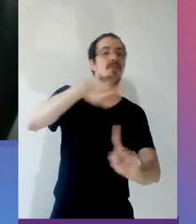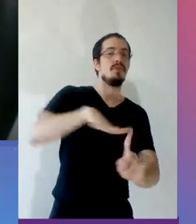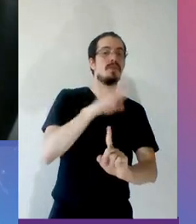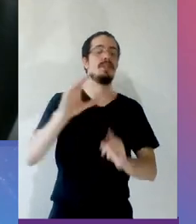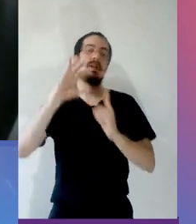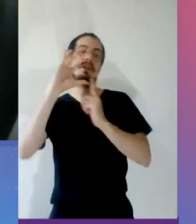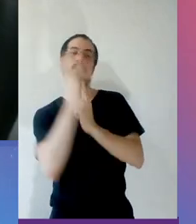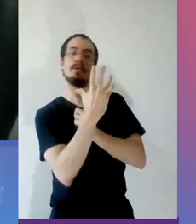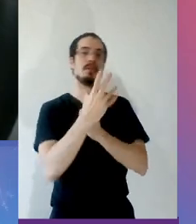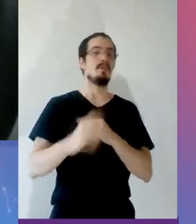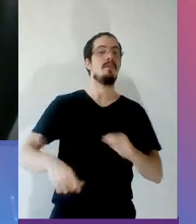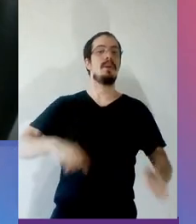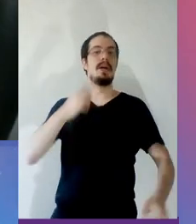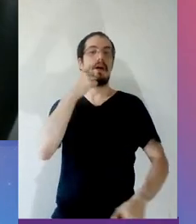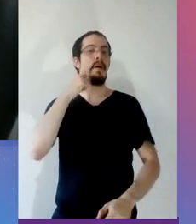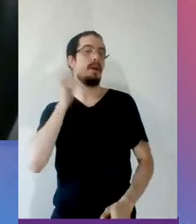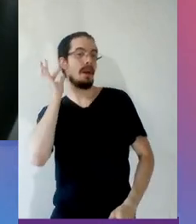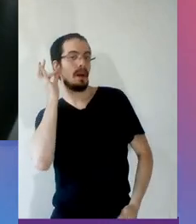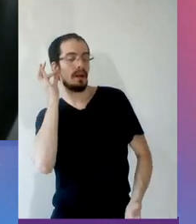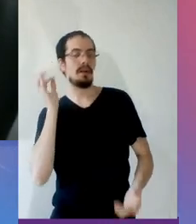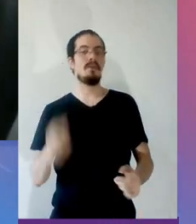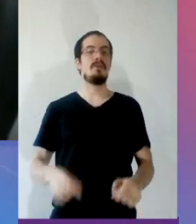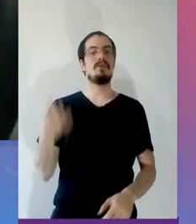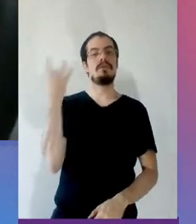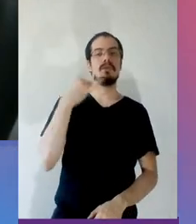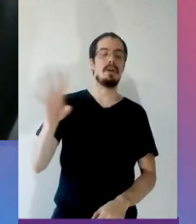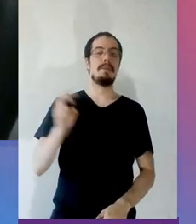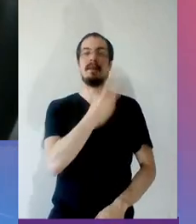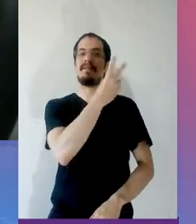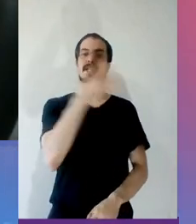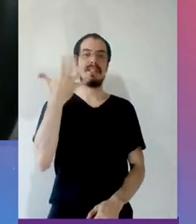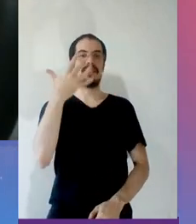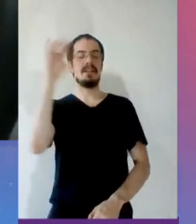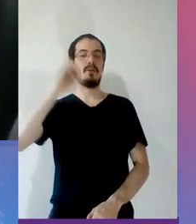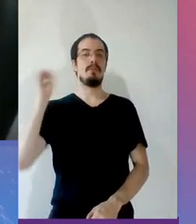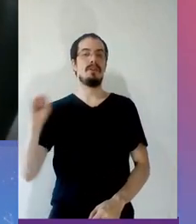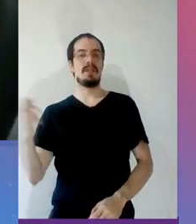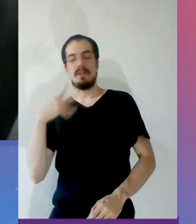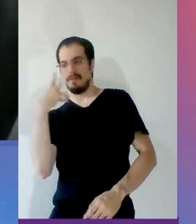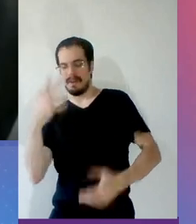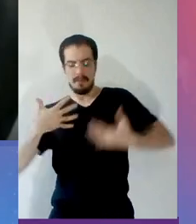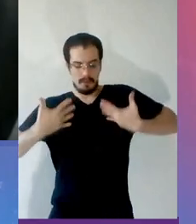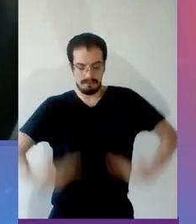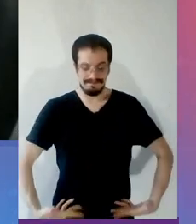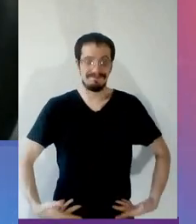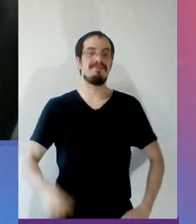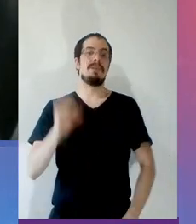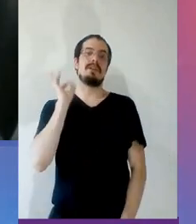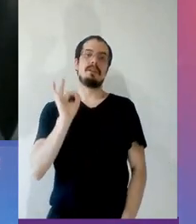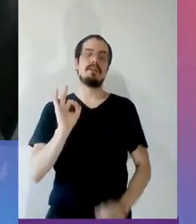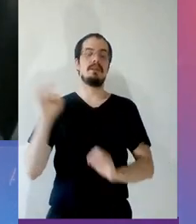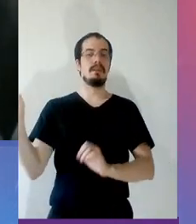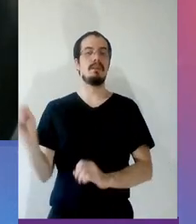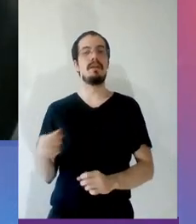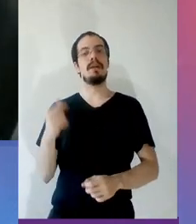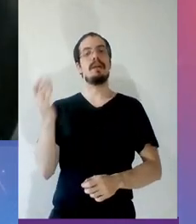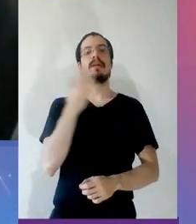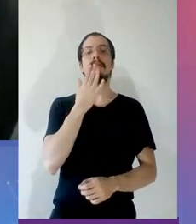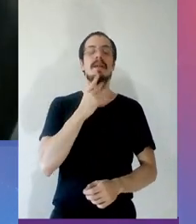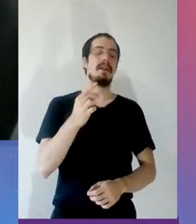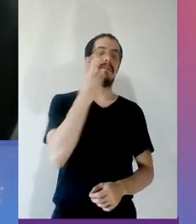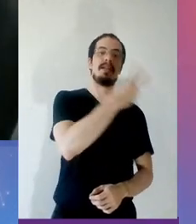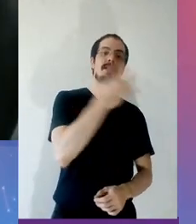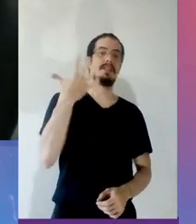etcétera, etcétera. Solo un 25% tiene que ver con el sistema de salud y otro 25% tiene que ver con